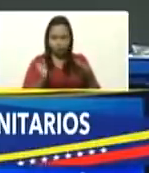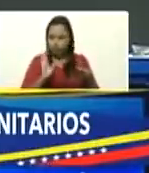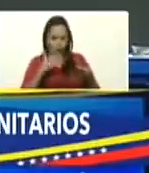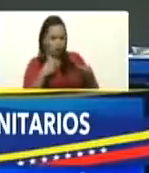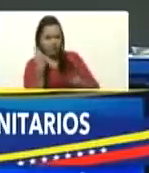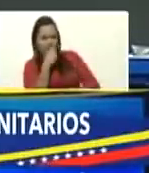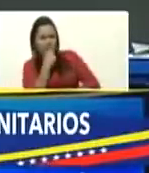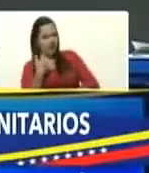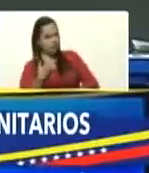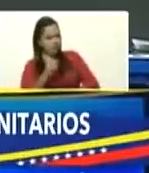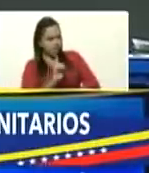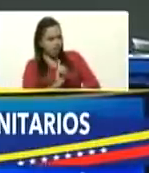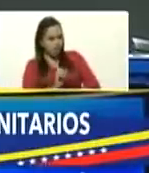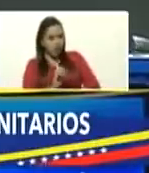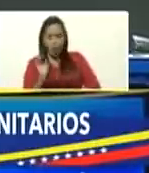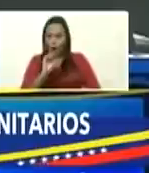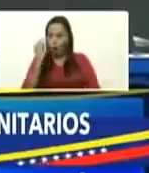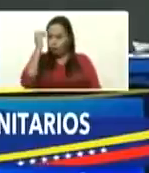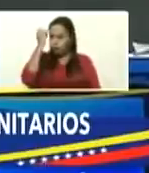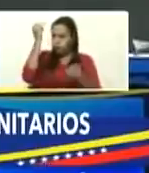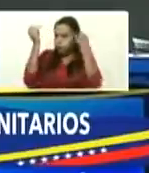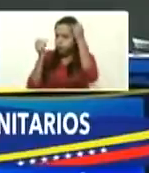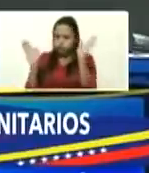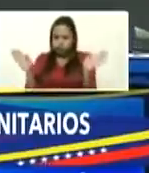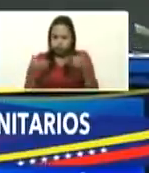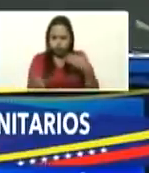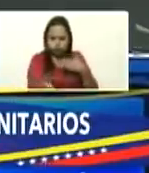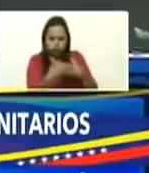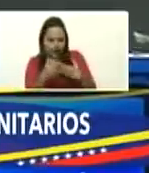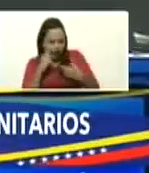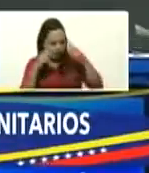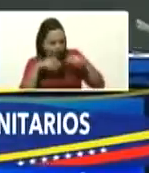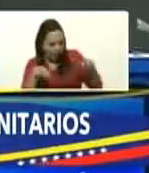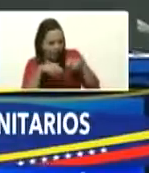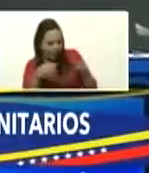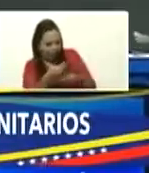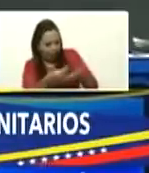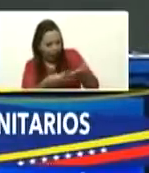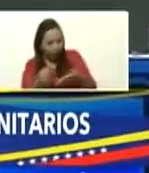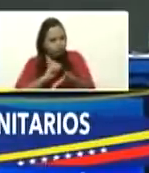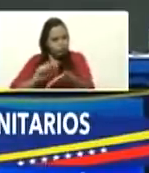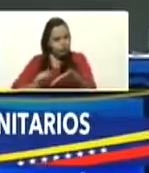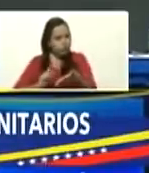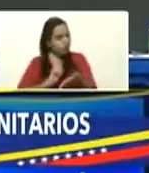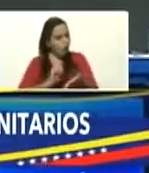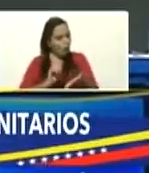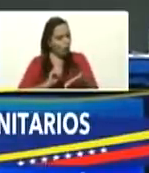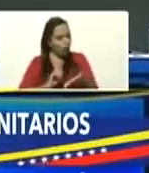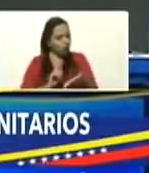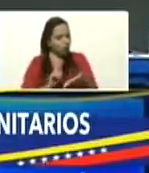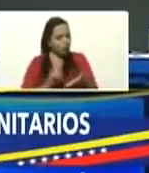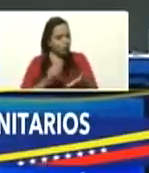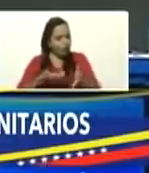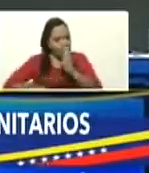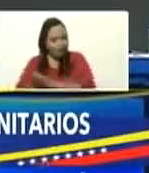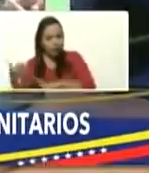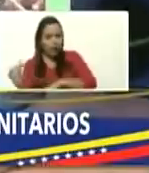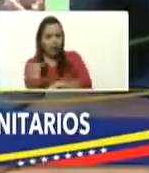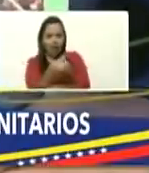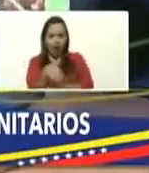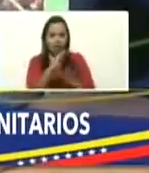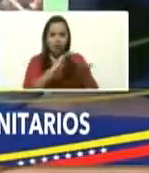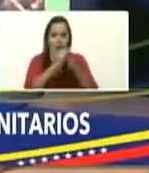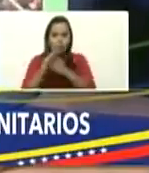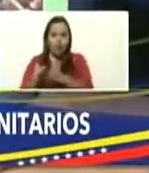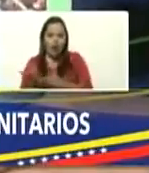Terán, ni unos sesudos académicos encerrados en cuatro paredes. Esto salió, señor presidente, de cada calle, de cada urbanismo, donde